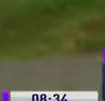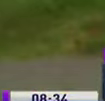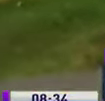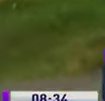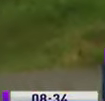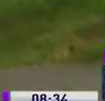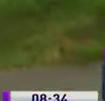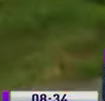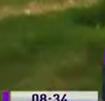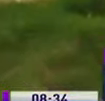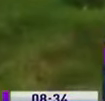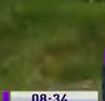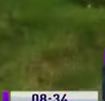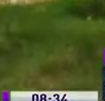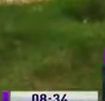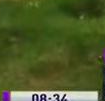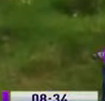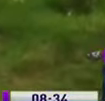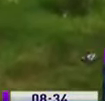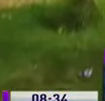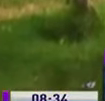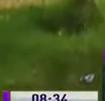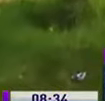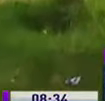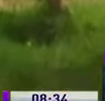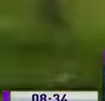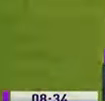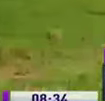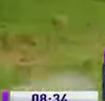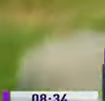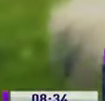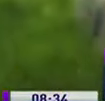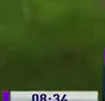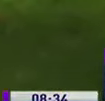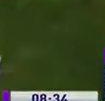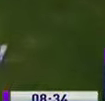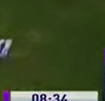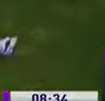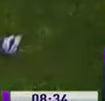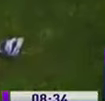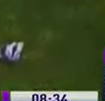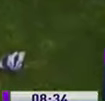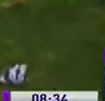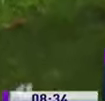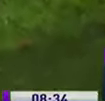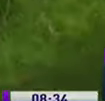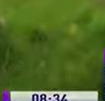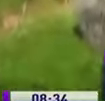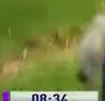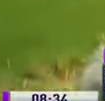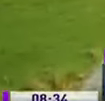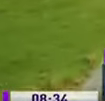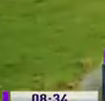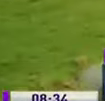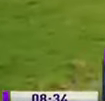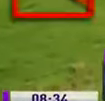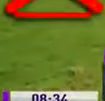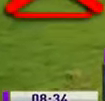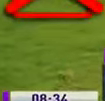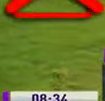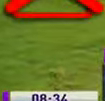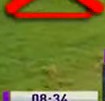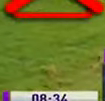Sacando a pasear el trapeador. ¿Quién está sacando a pasear? Él está sacando a pasear. Vamos a demostrar las funditas para el popó del supercito. Ya no traigo ahorita.